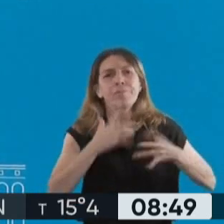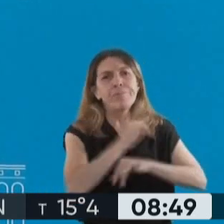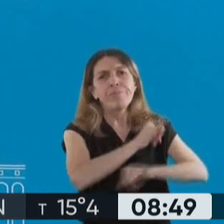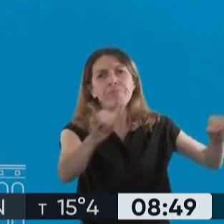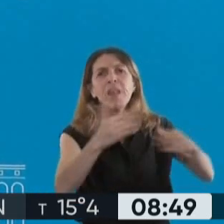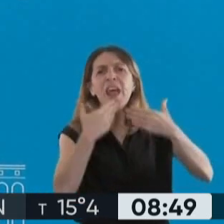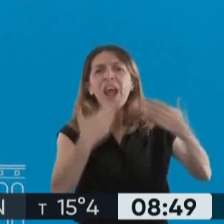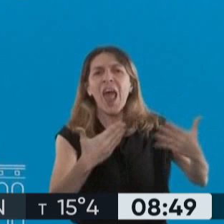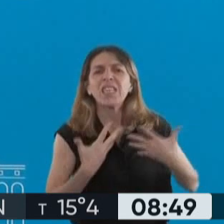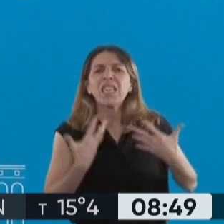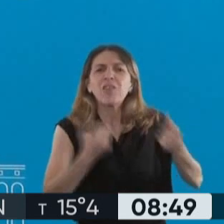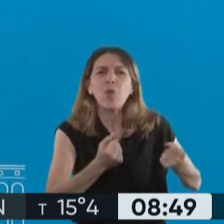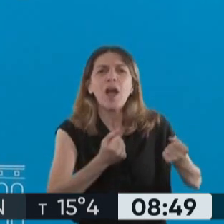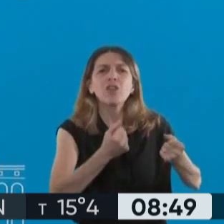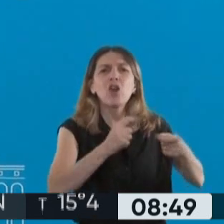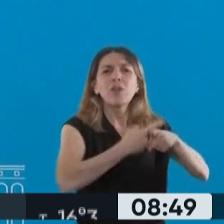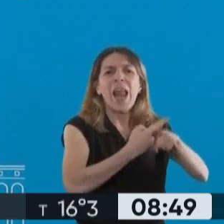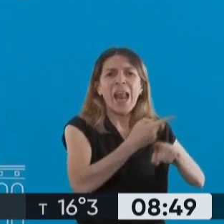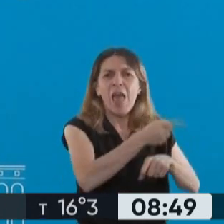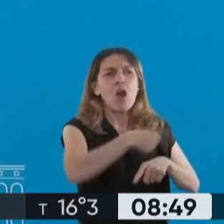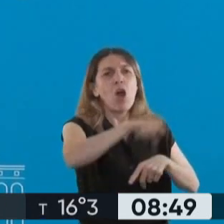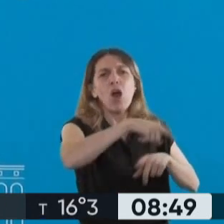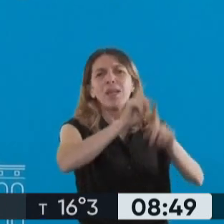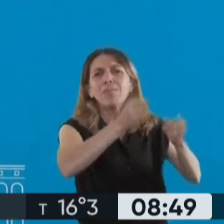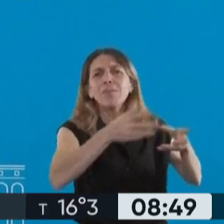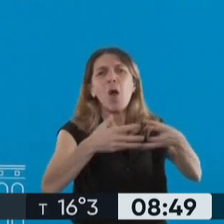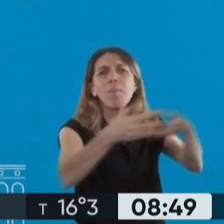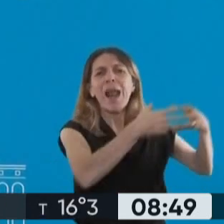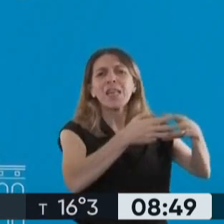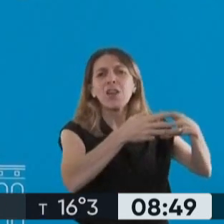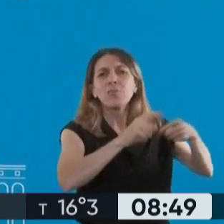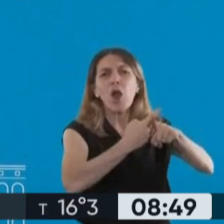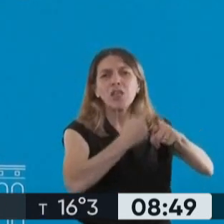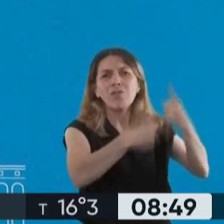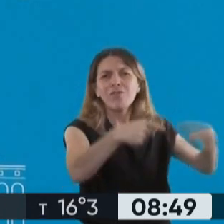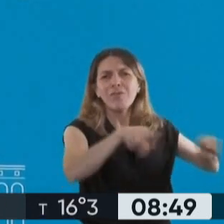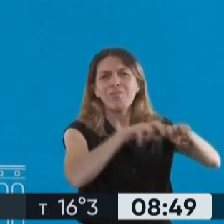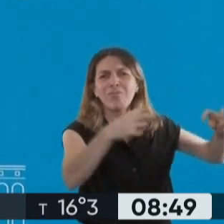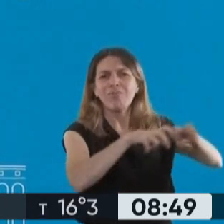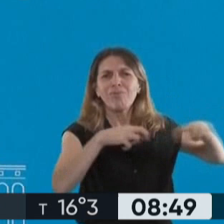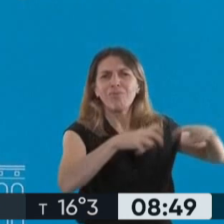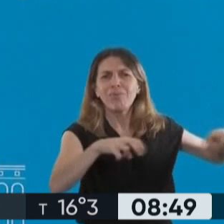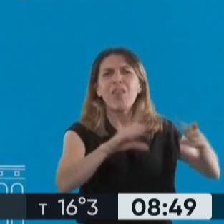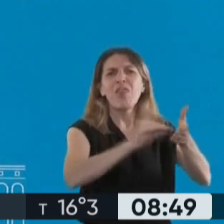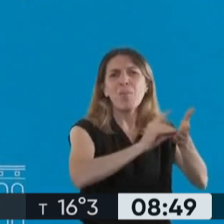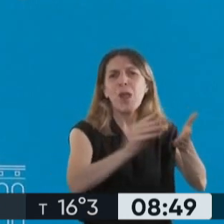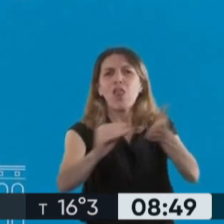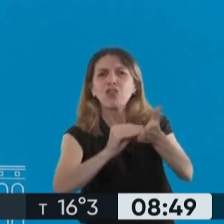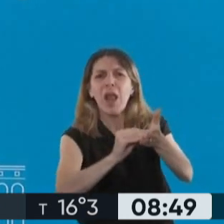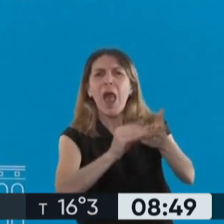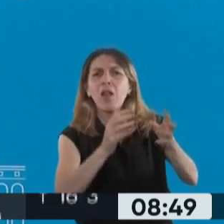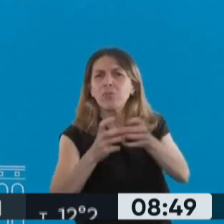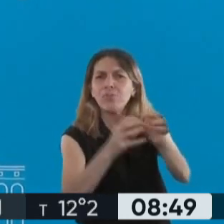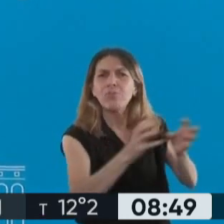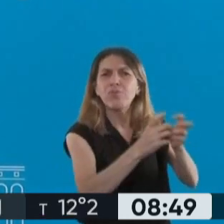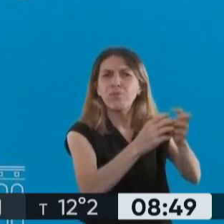esfuerzo de los legisladores y las legisladoras de las diferentes fuerzas políticas que tanto en diputados como en el Senado permitieron que se